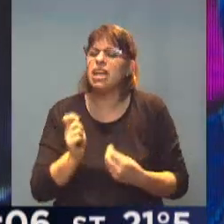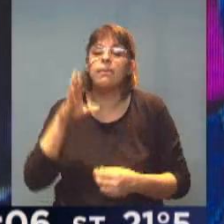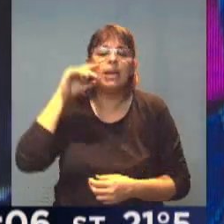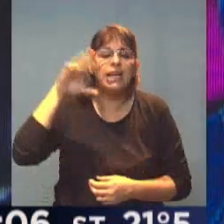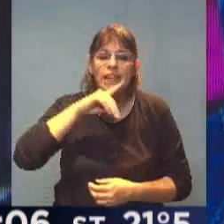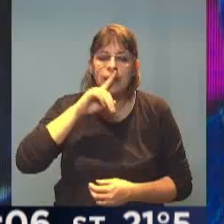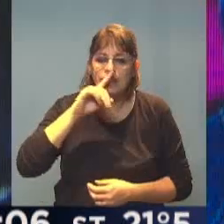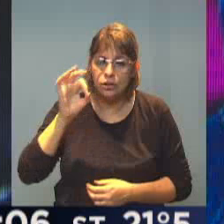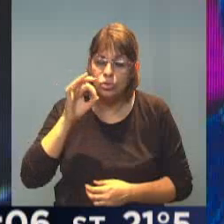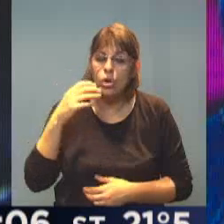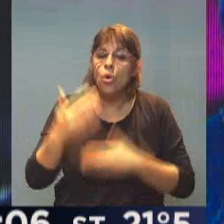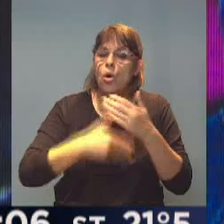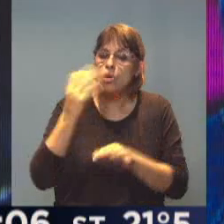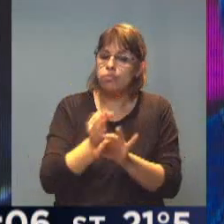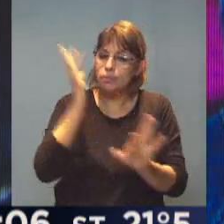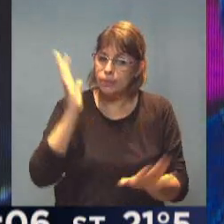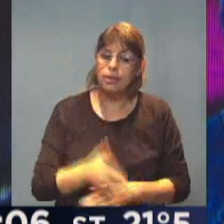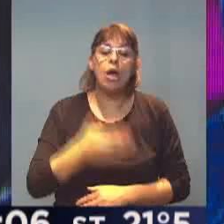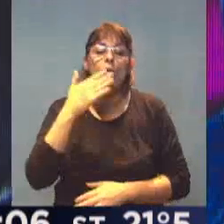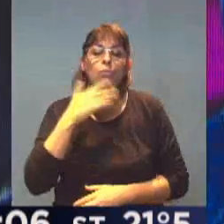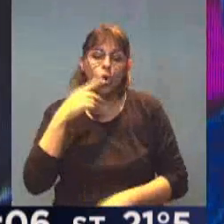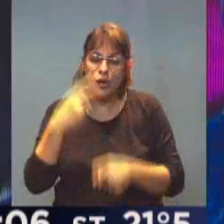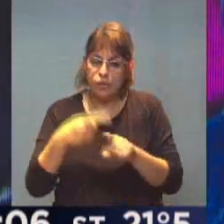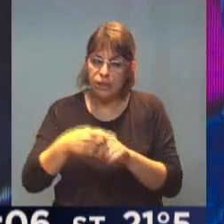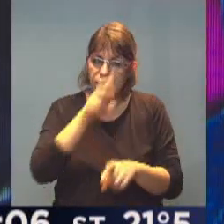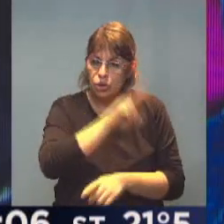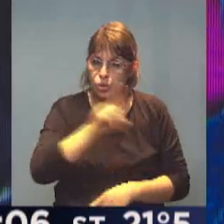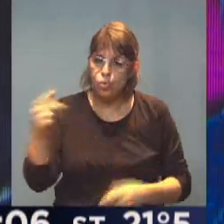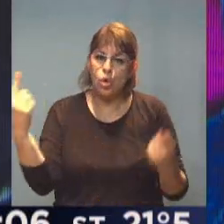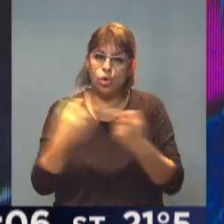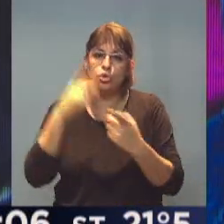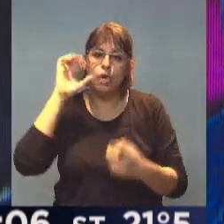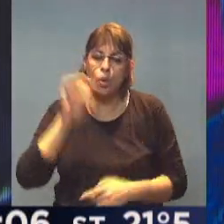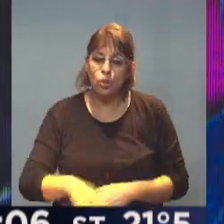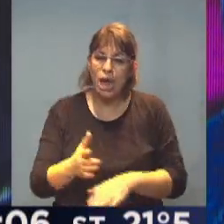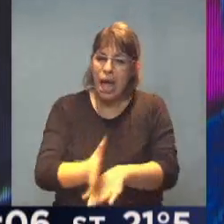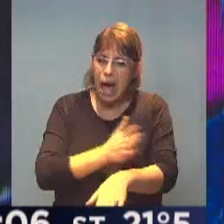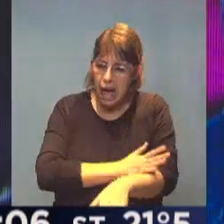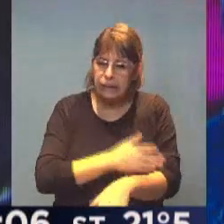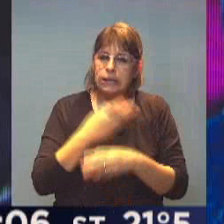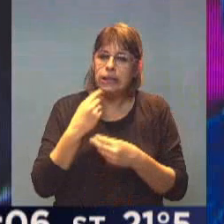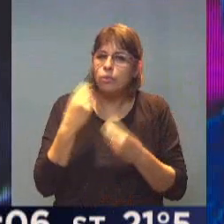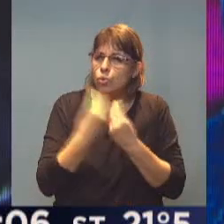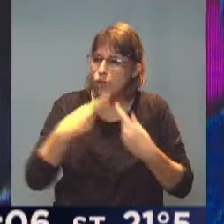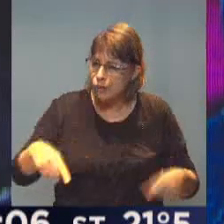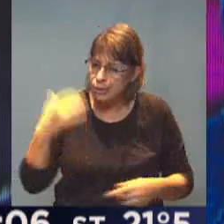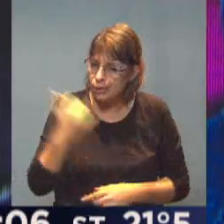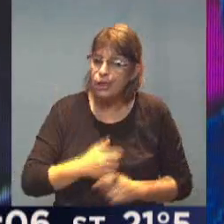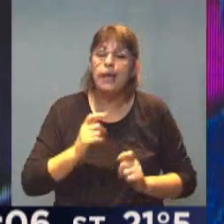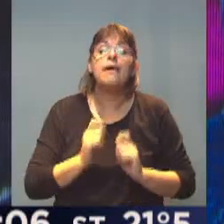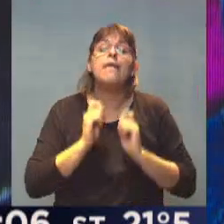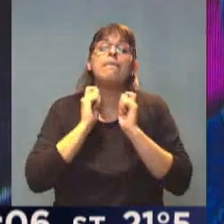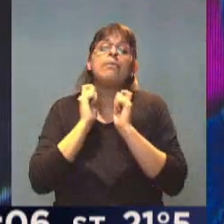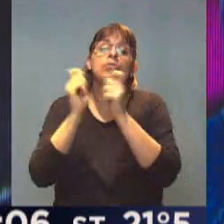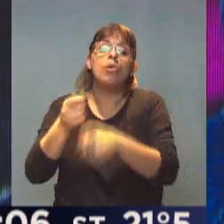Benedetto, sí, con el gran Benedetto. Boca festejó el 2-1 frente a Unión. La previa tuvo de todo porque el festejo se trasladó.